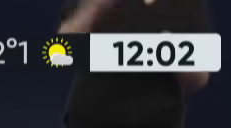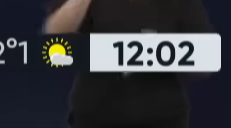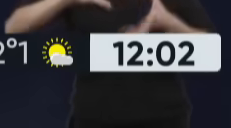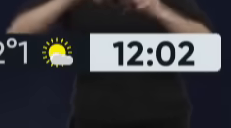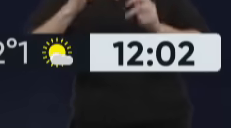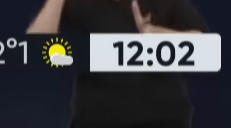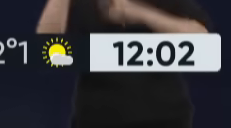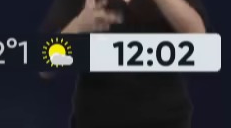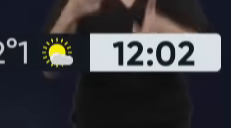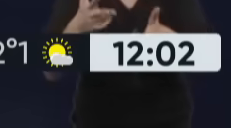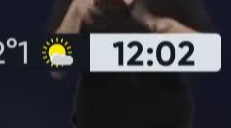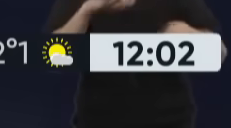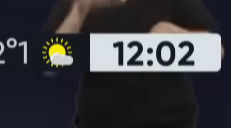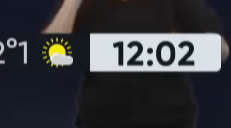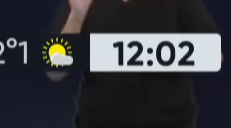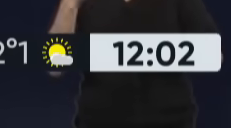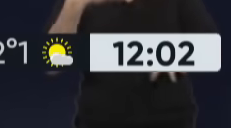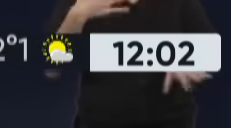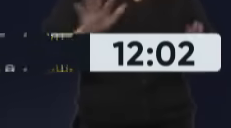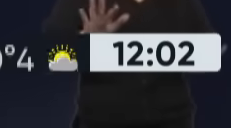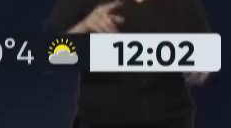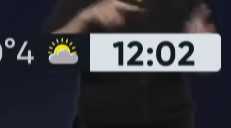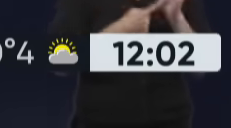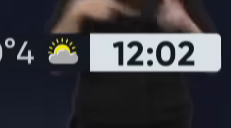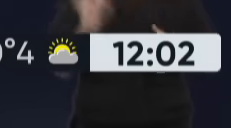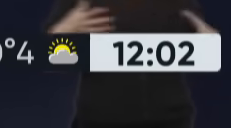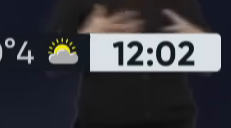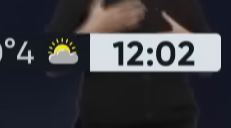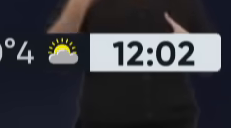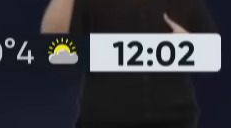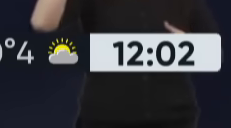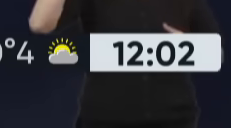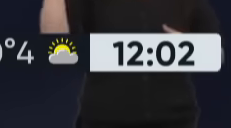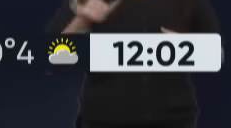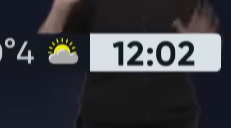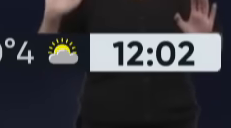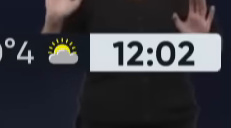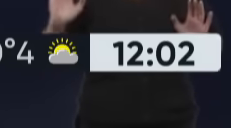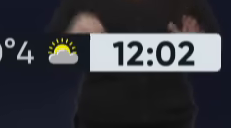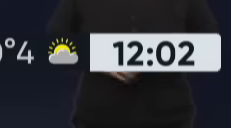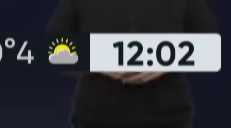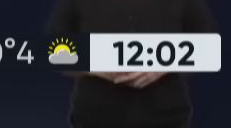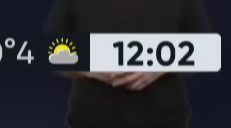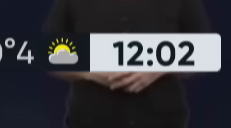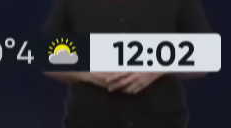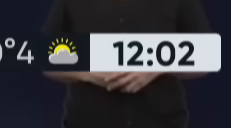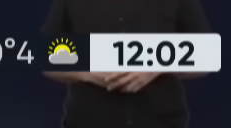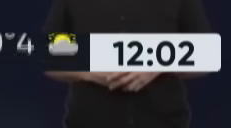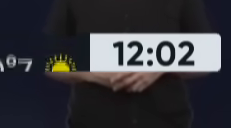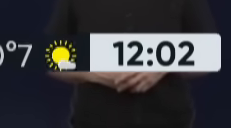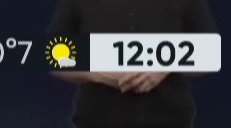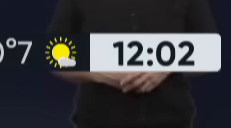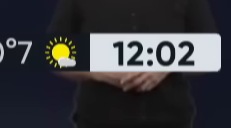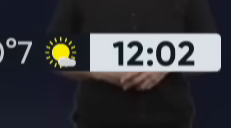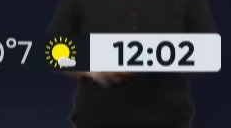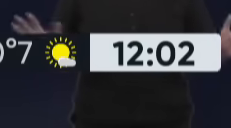creo que es alguna crítica de este ñoñismo republicano, como dijiste vos, pero eso